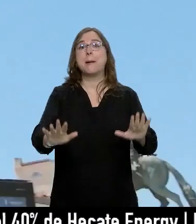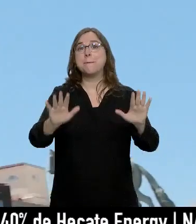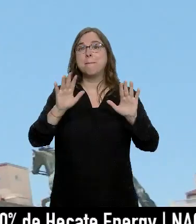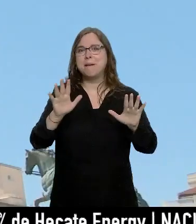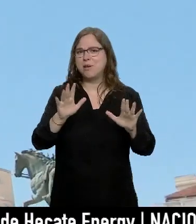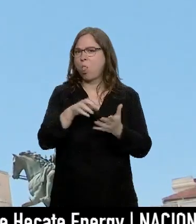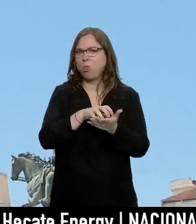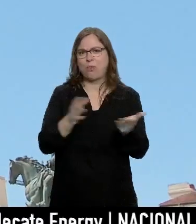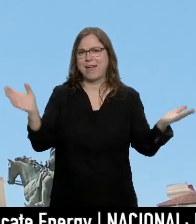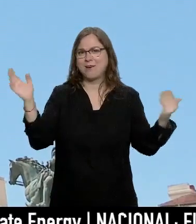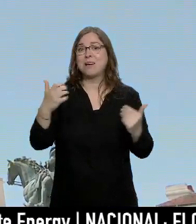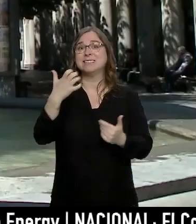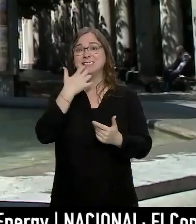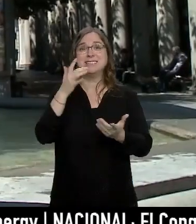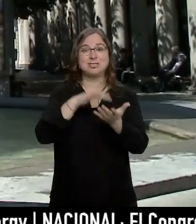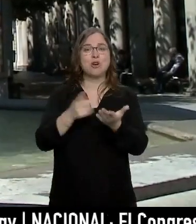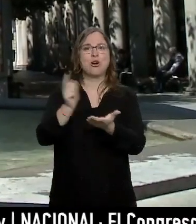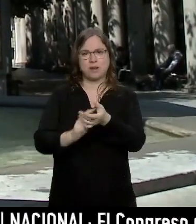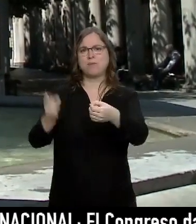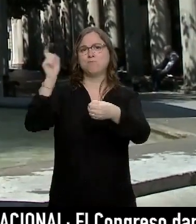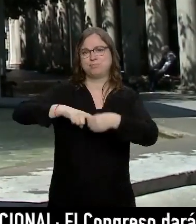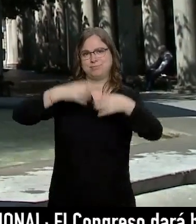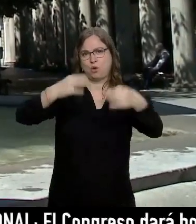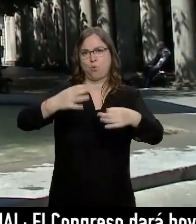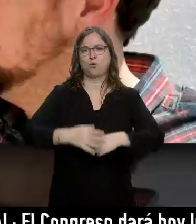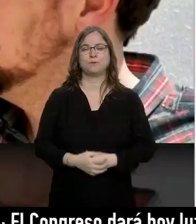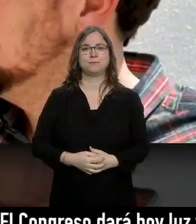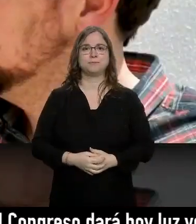lo dudarían, volverían a sumarse al 15M.